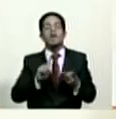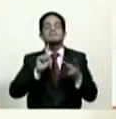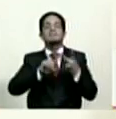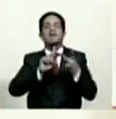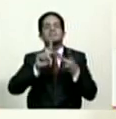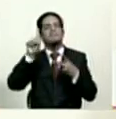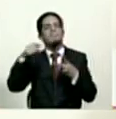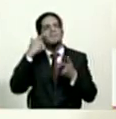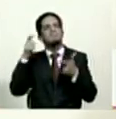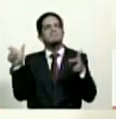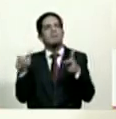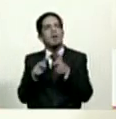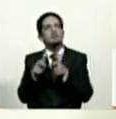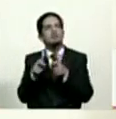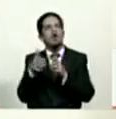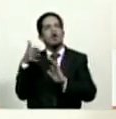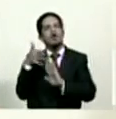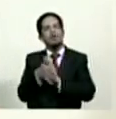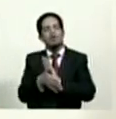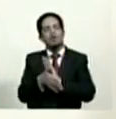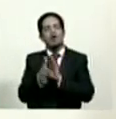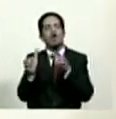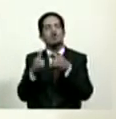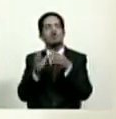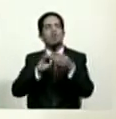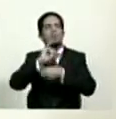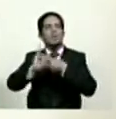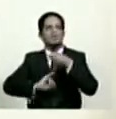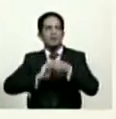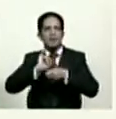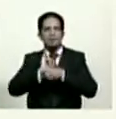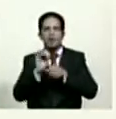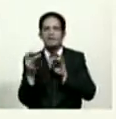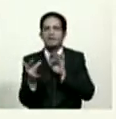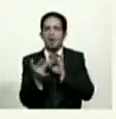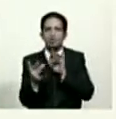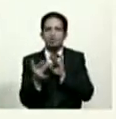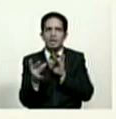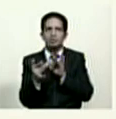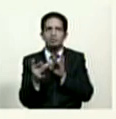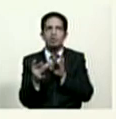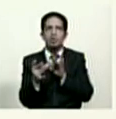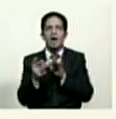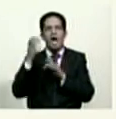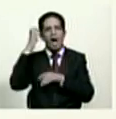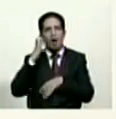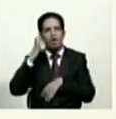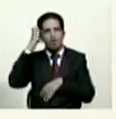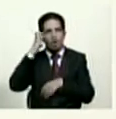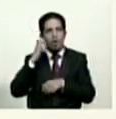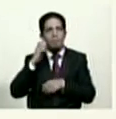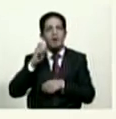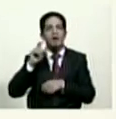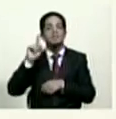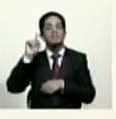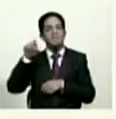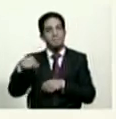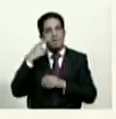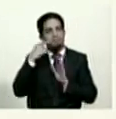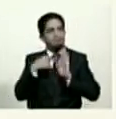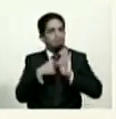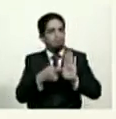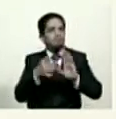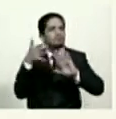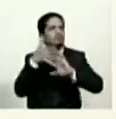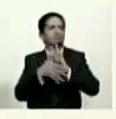encuentro que sostuvo con la delegación internacional de contacto europeo, en el que también se desmontaba todo lo que ha sucedido